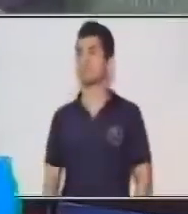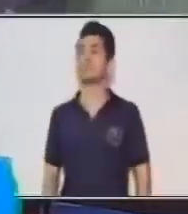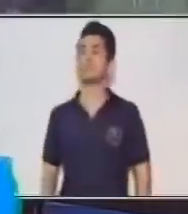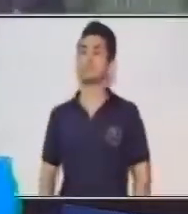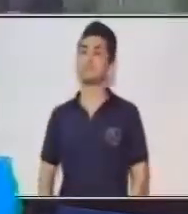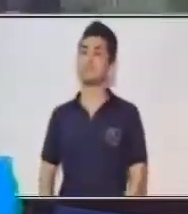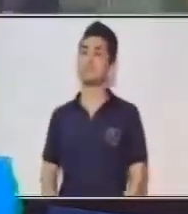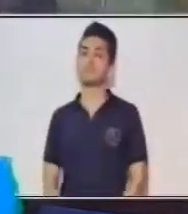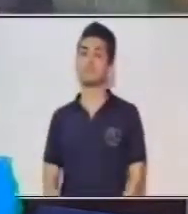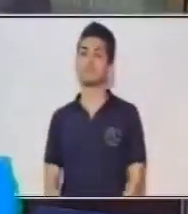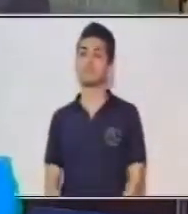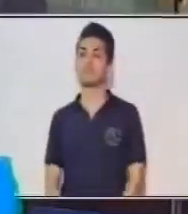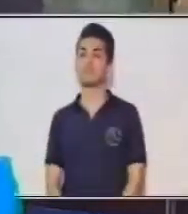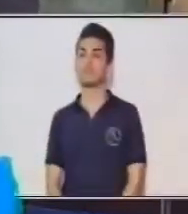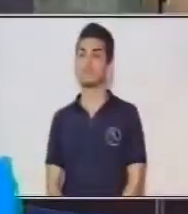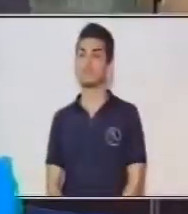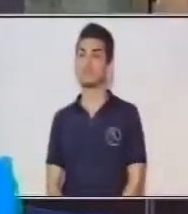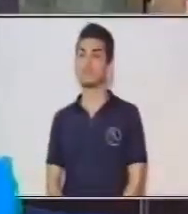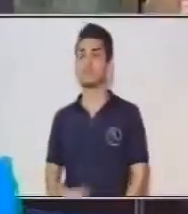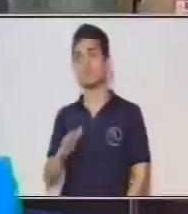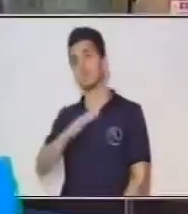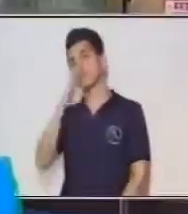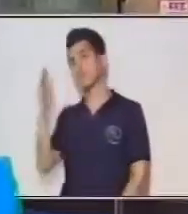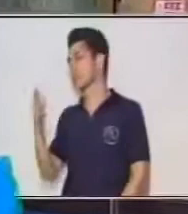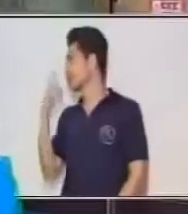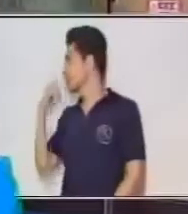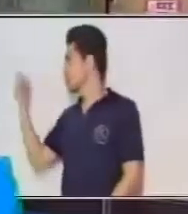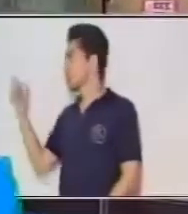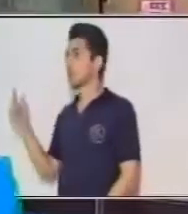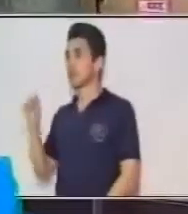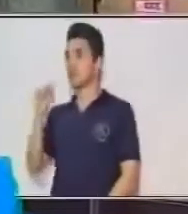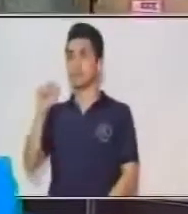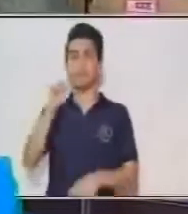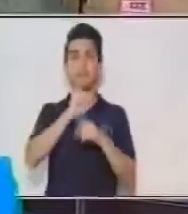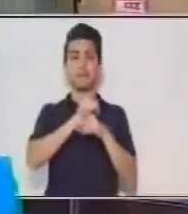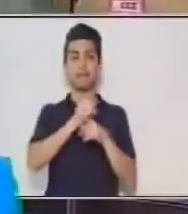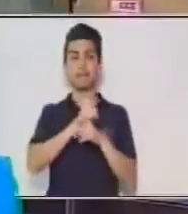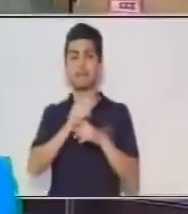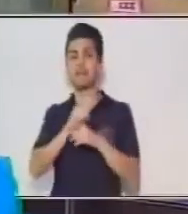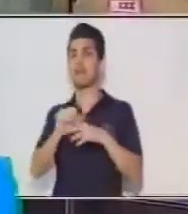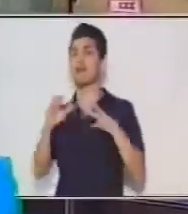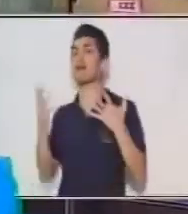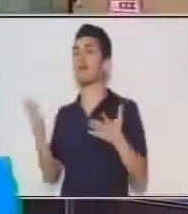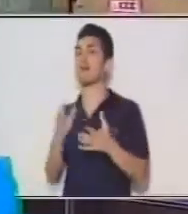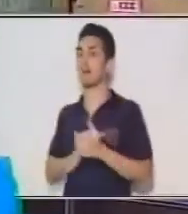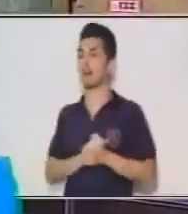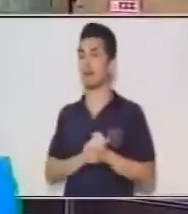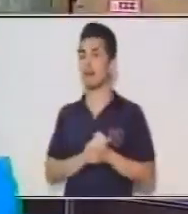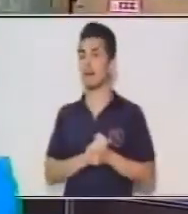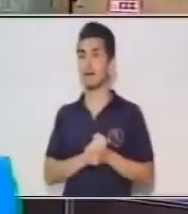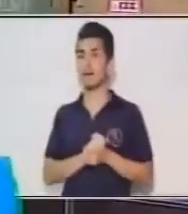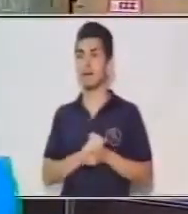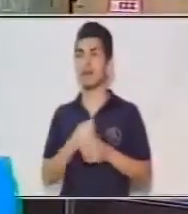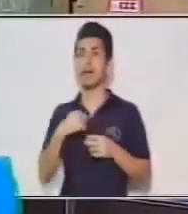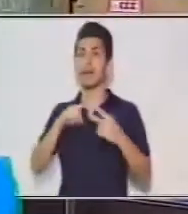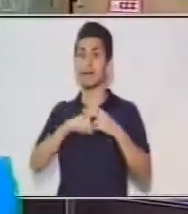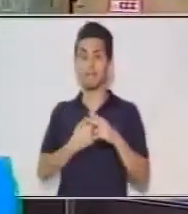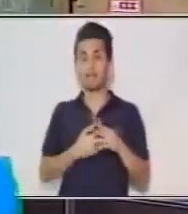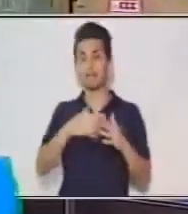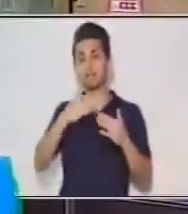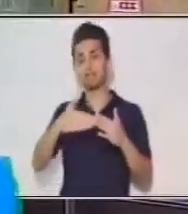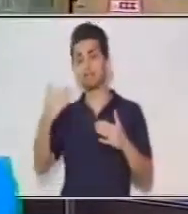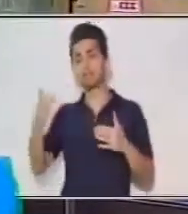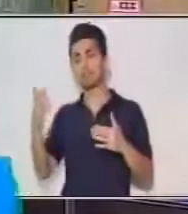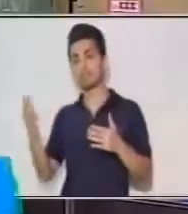Luego, nosotros vimos este pequeño ejercicio también en el cual empezamos de nuevo a